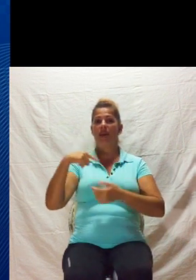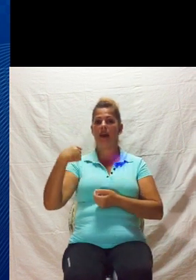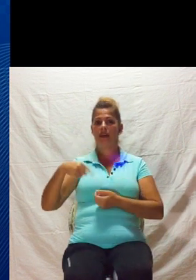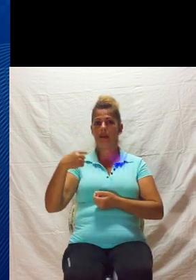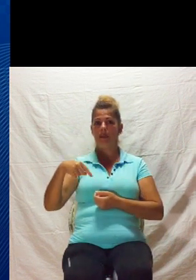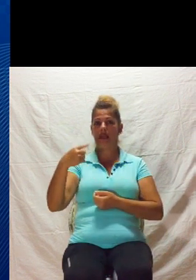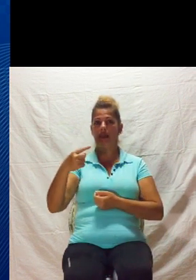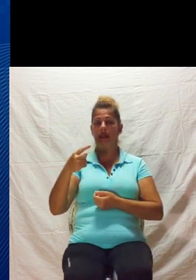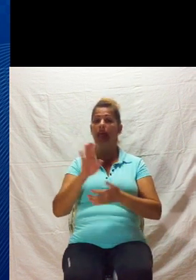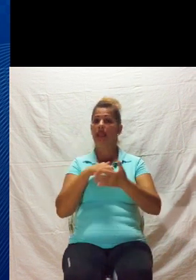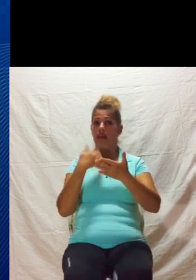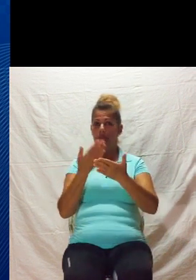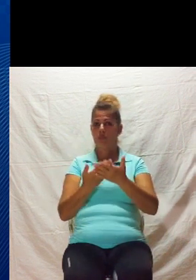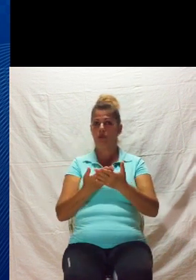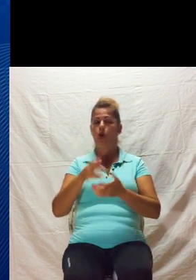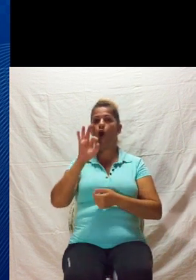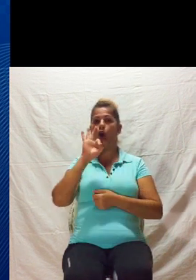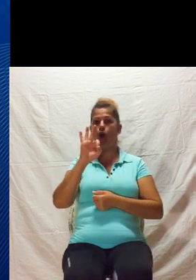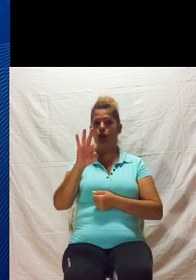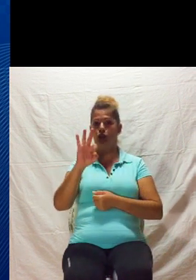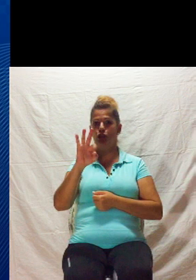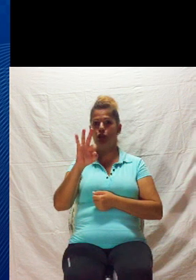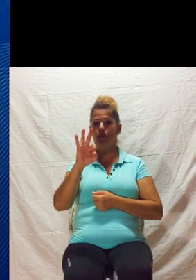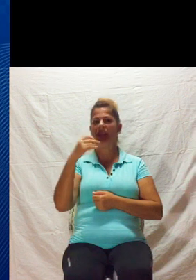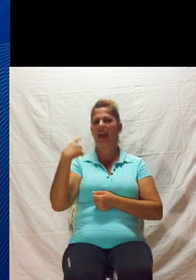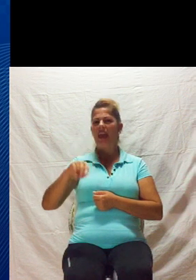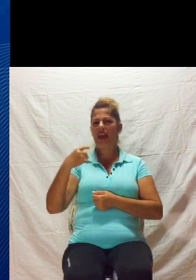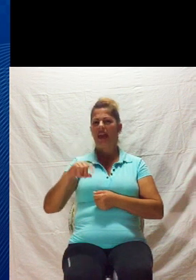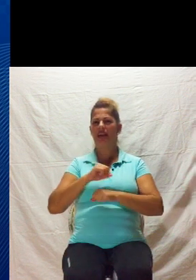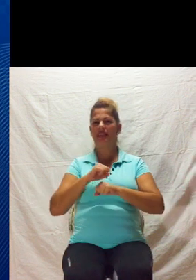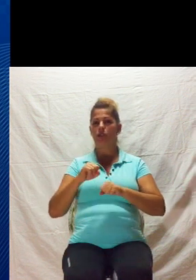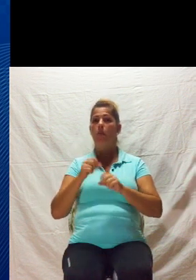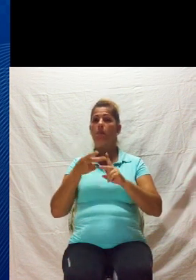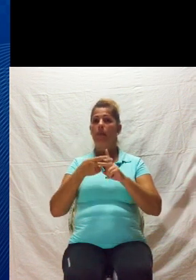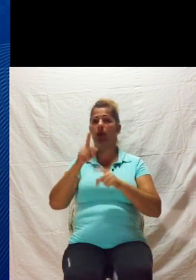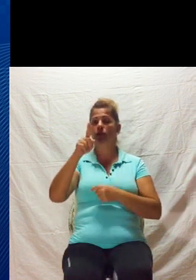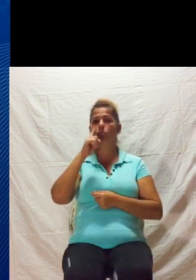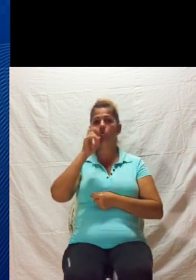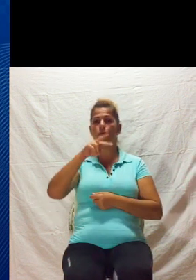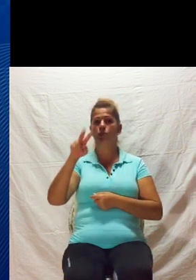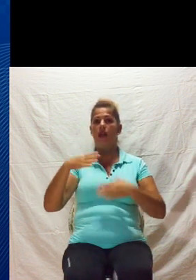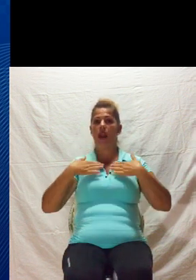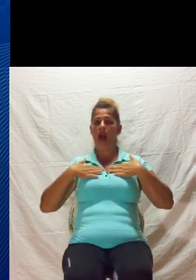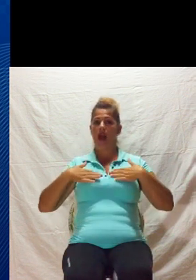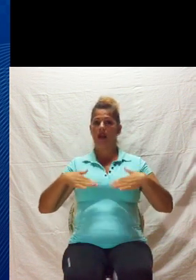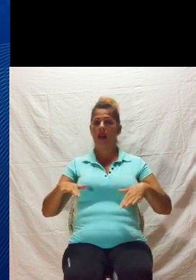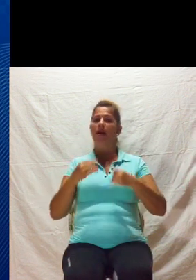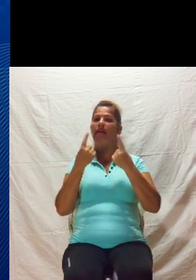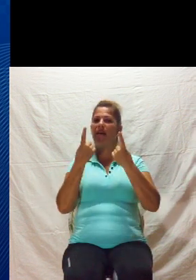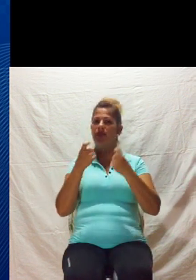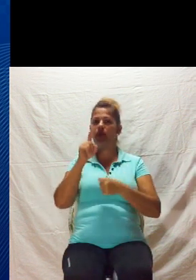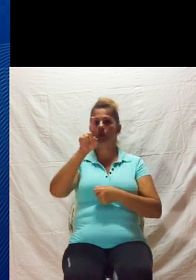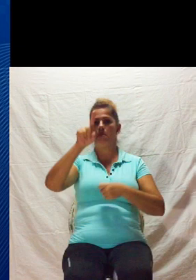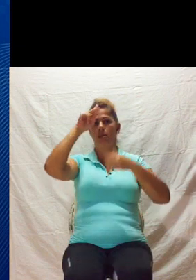Practica diariamente. Te propongo 8 ejercicios para que crees la calma